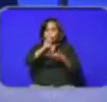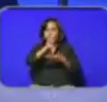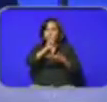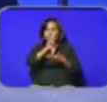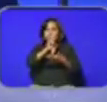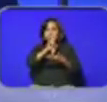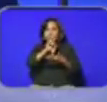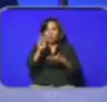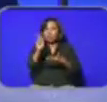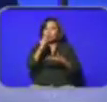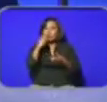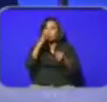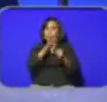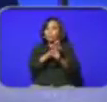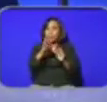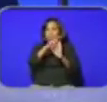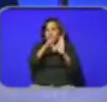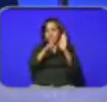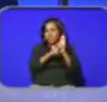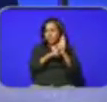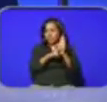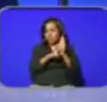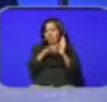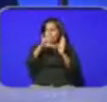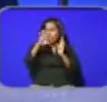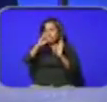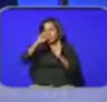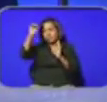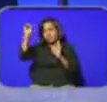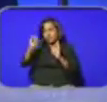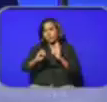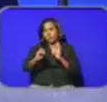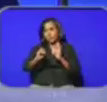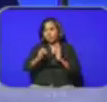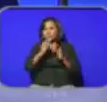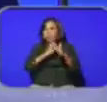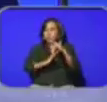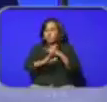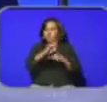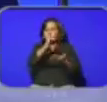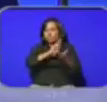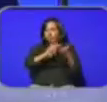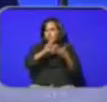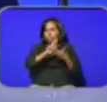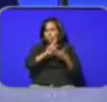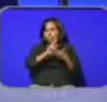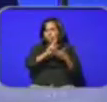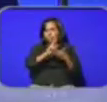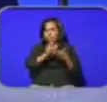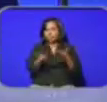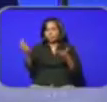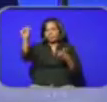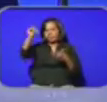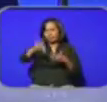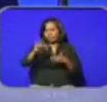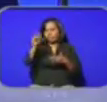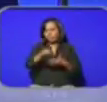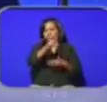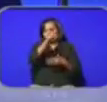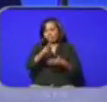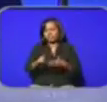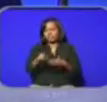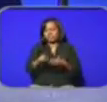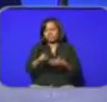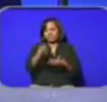del 50% que accesa, la mitad nuevamente no termina, fracasa dentro de los dos primeros años. O se rinde.